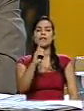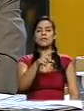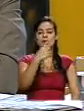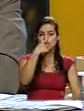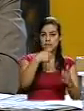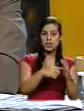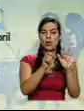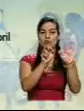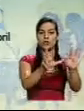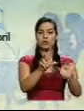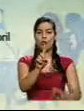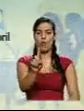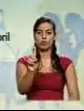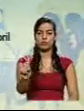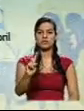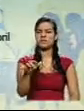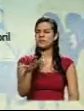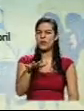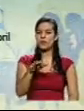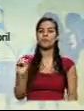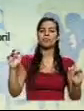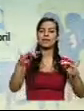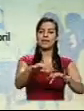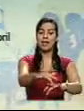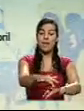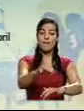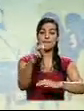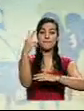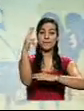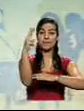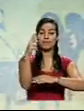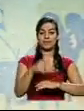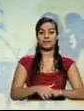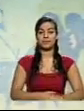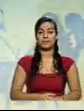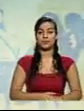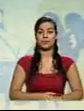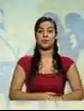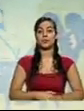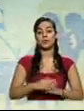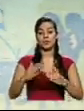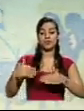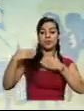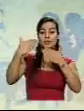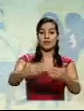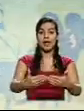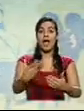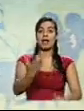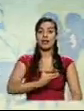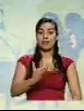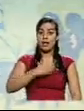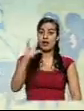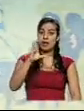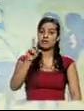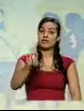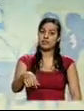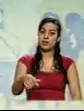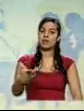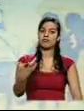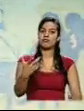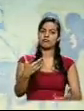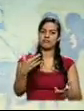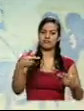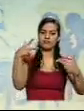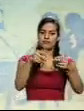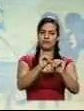1810-1811 en la Plaza El Venezolano. Luego, a las 2 de la tarde, la Alcaldía de Caracas inaugura la etapa final del